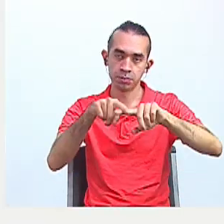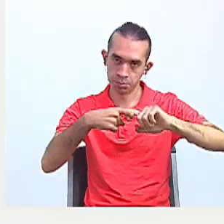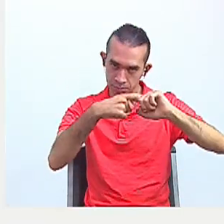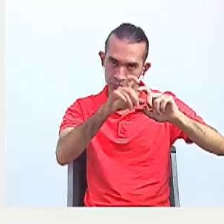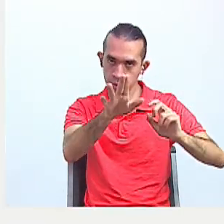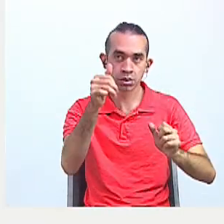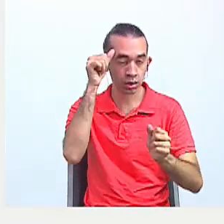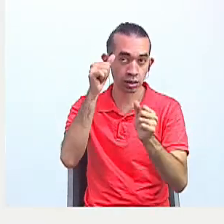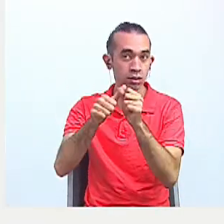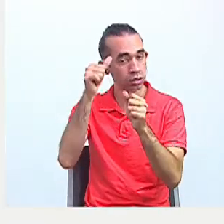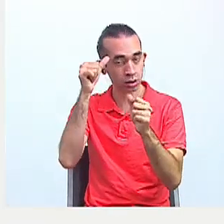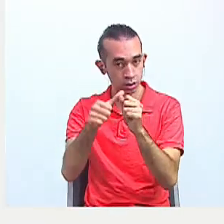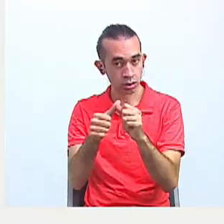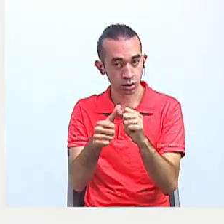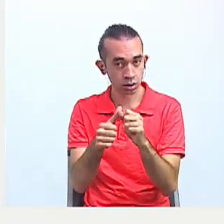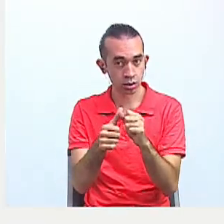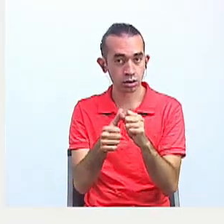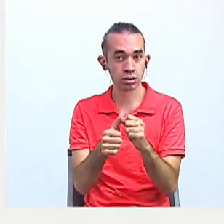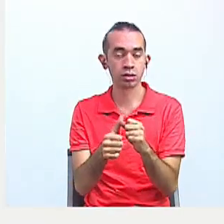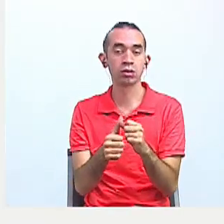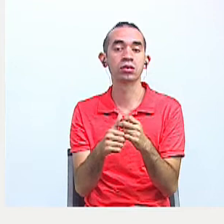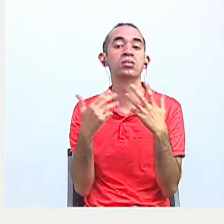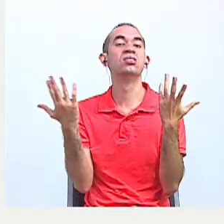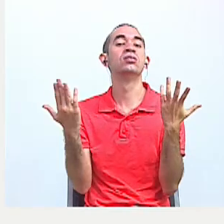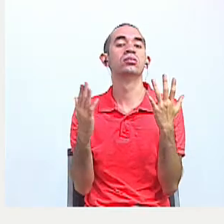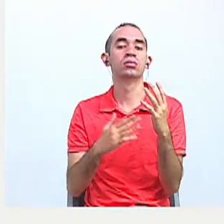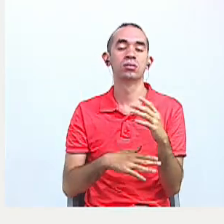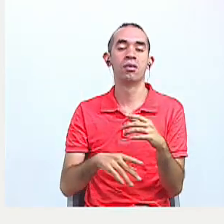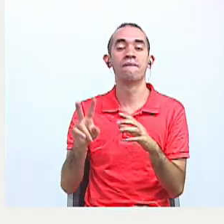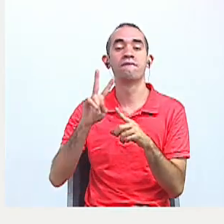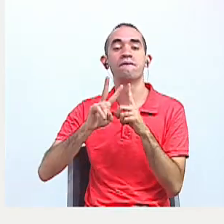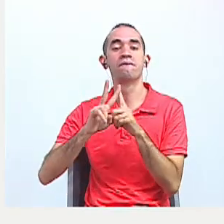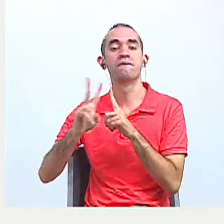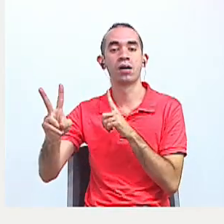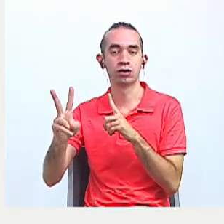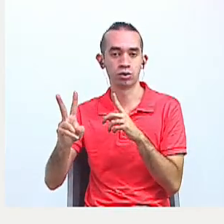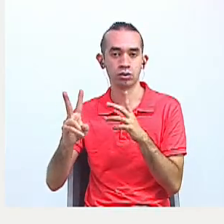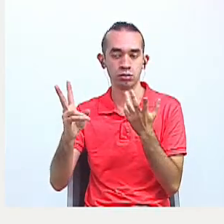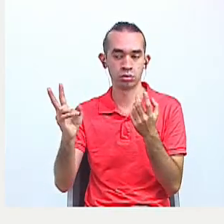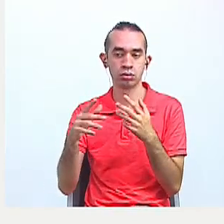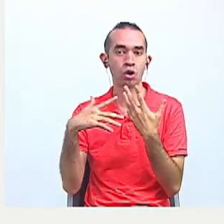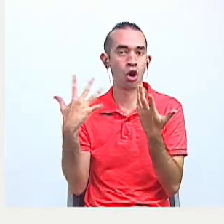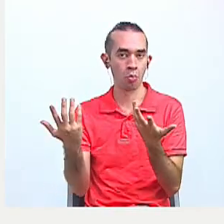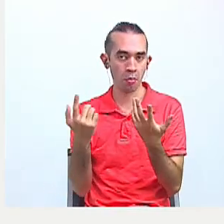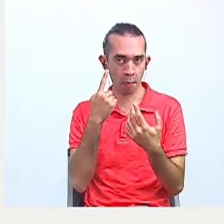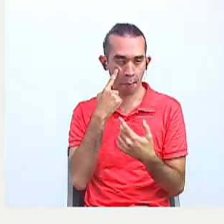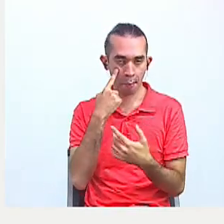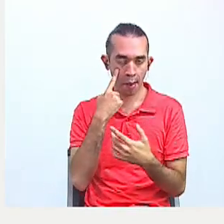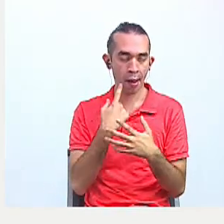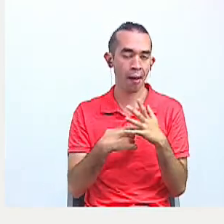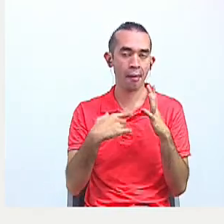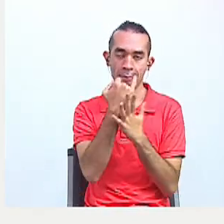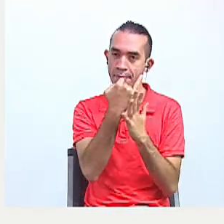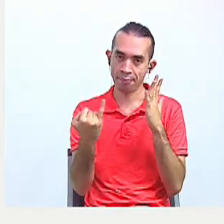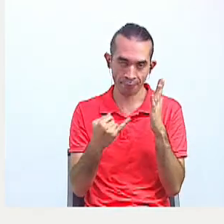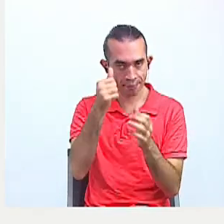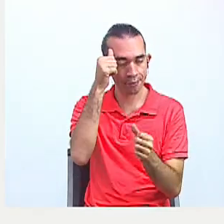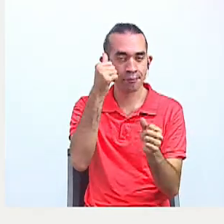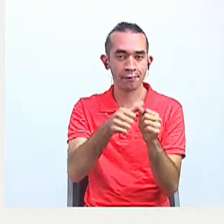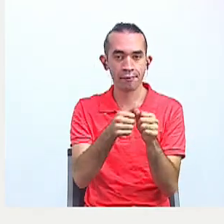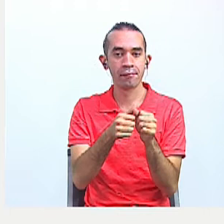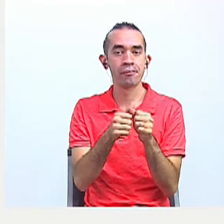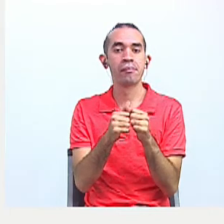quiero recordarles que las magnitudes vectoriales se representan mediante los vectores. Y vamos a recordar brevemente